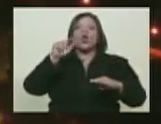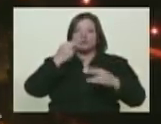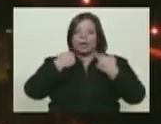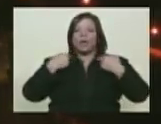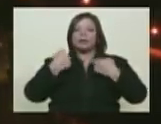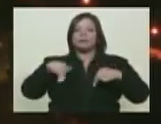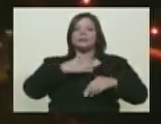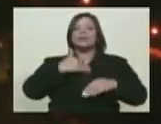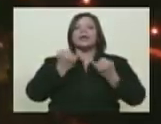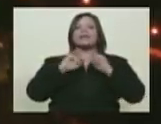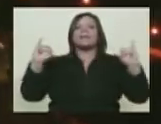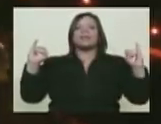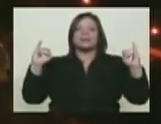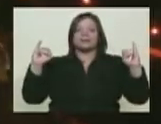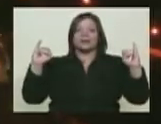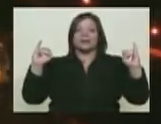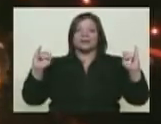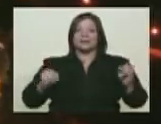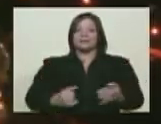independencia. Veamos.